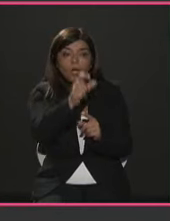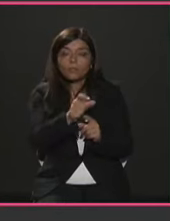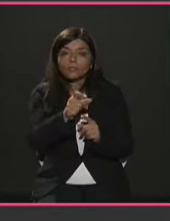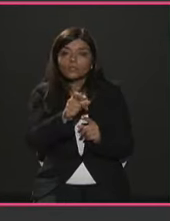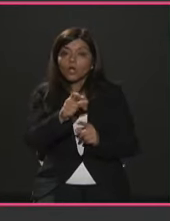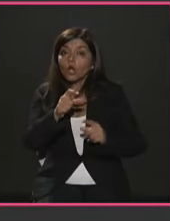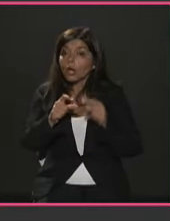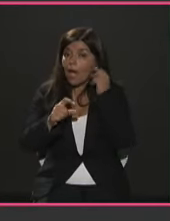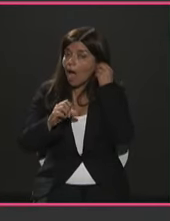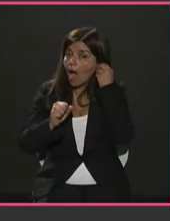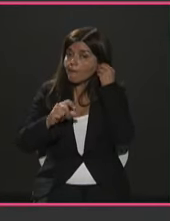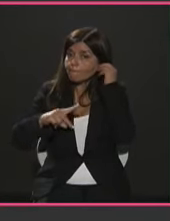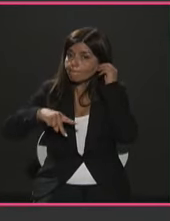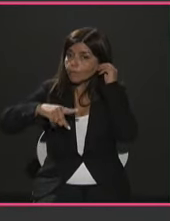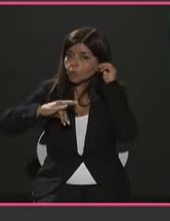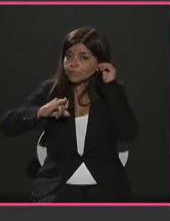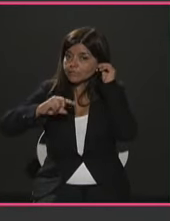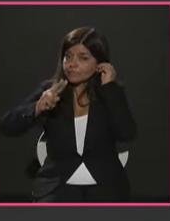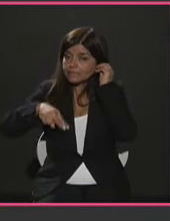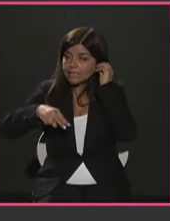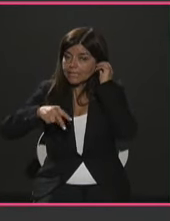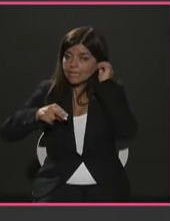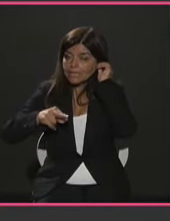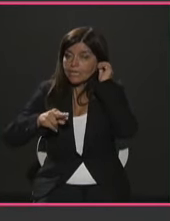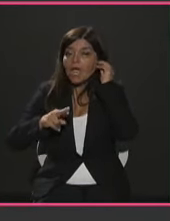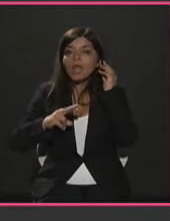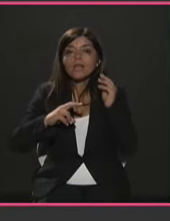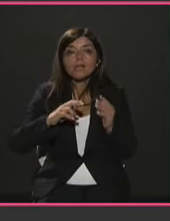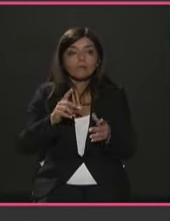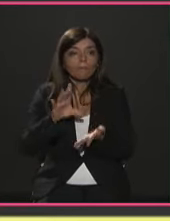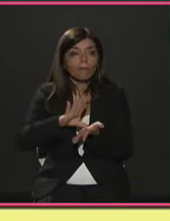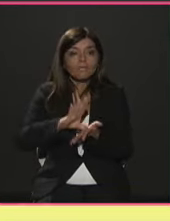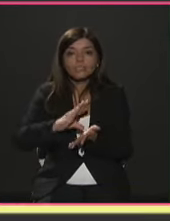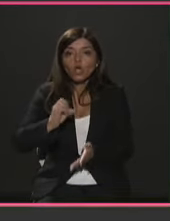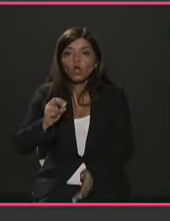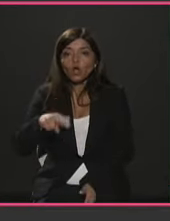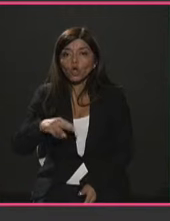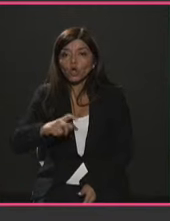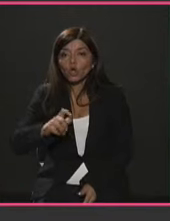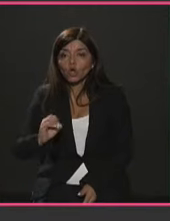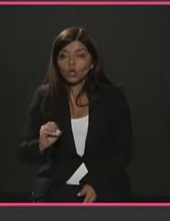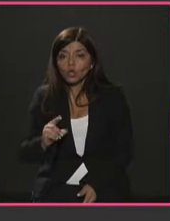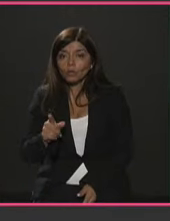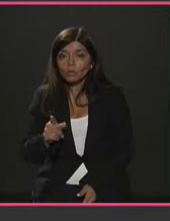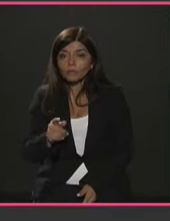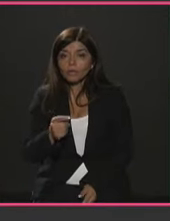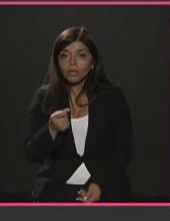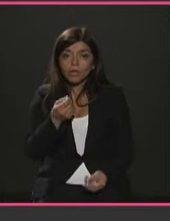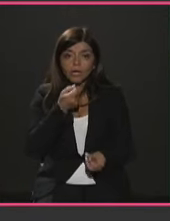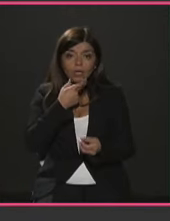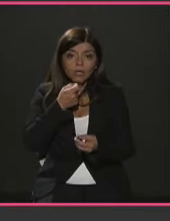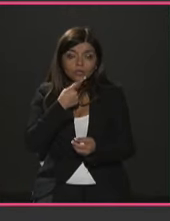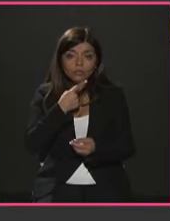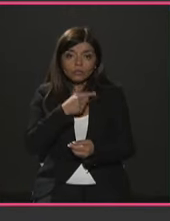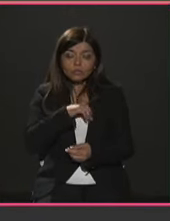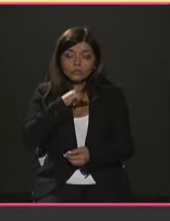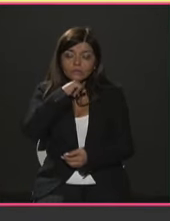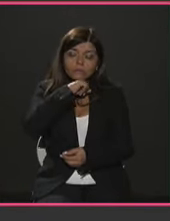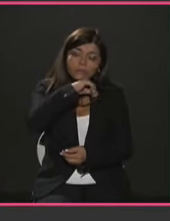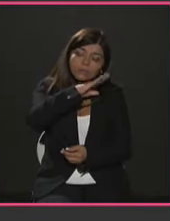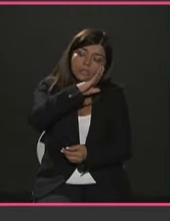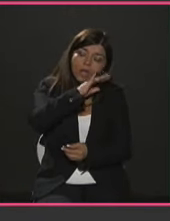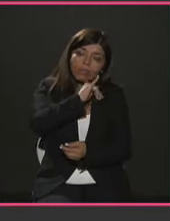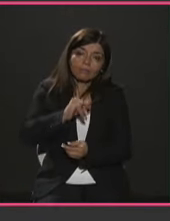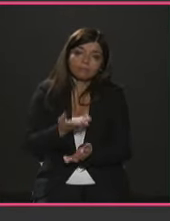Congo en la República democrática del Congo y si no reciben tratamiento van a caer en un coma y van a